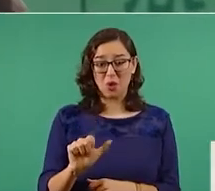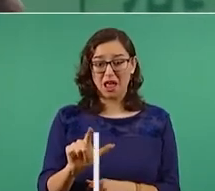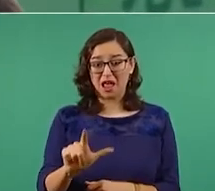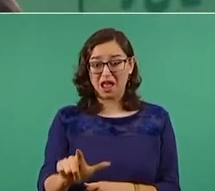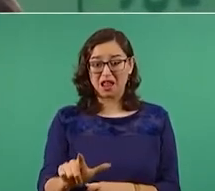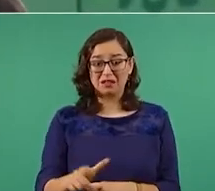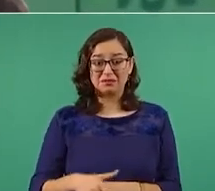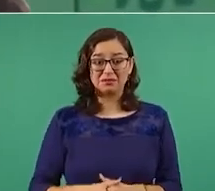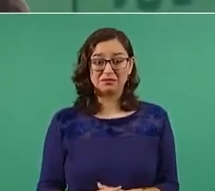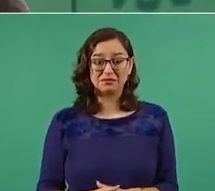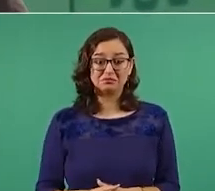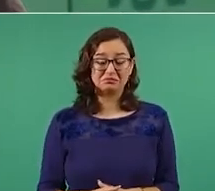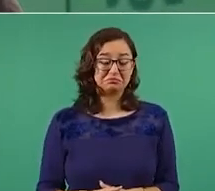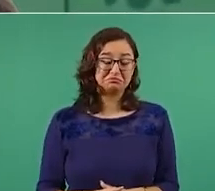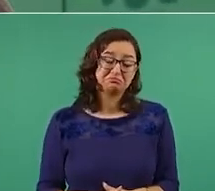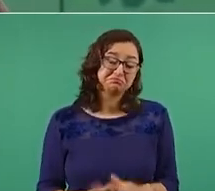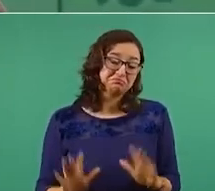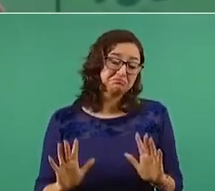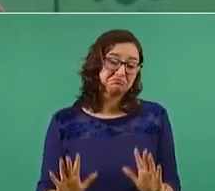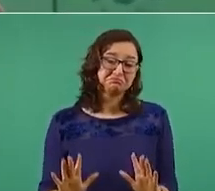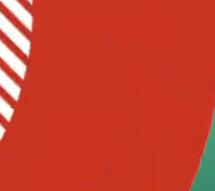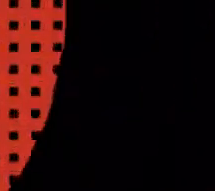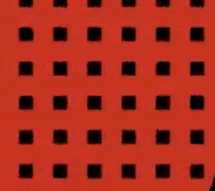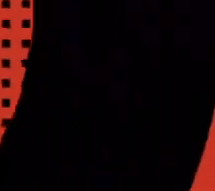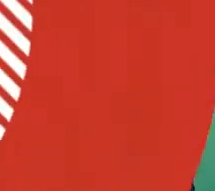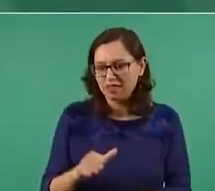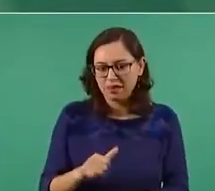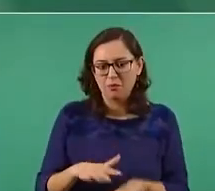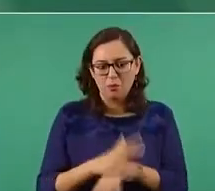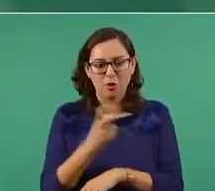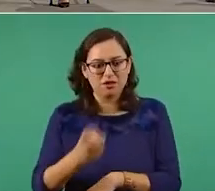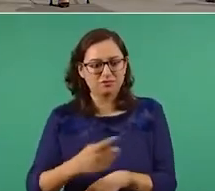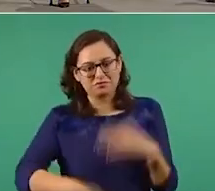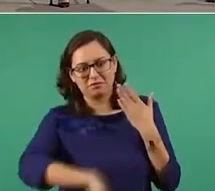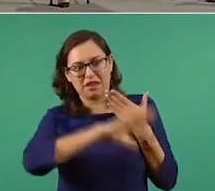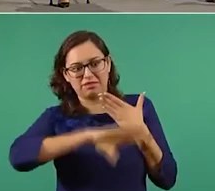y los he padecido desde hace muchos años.